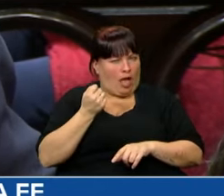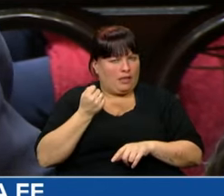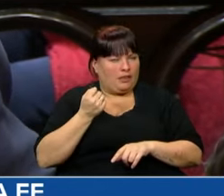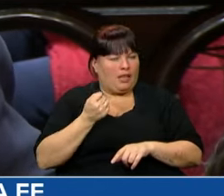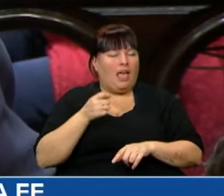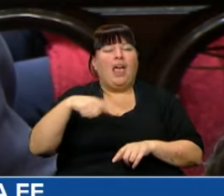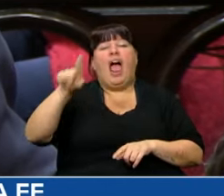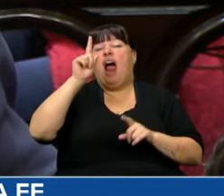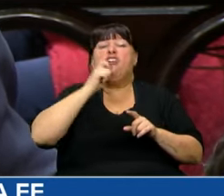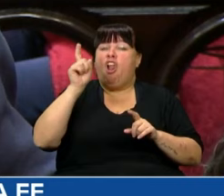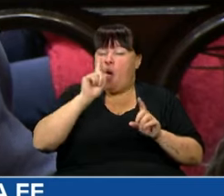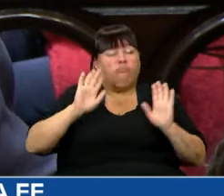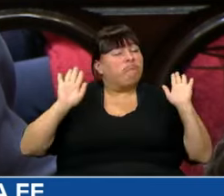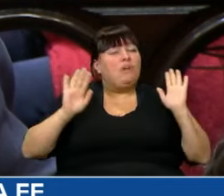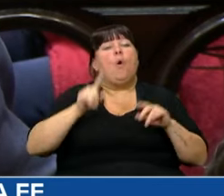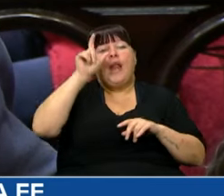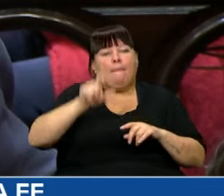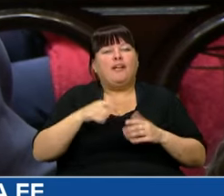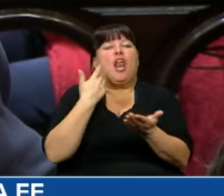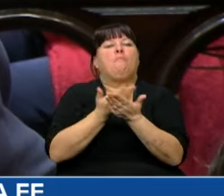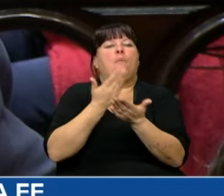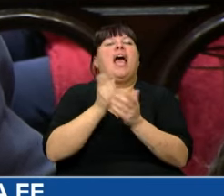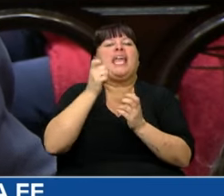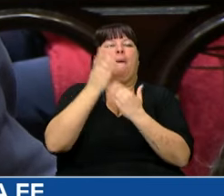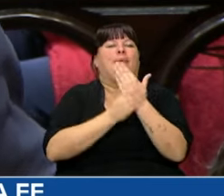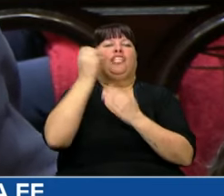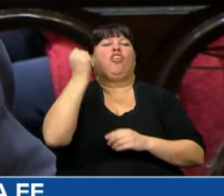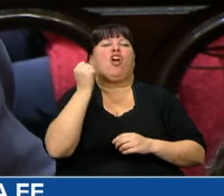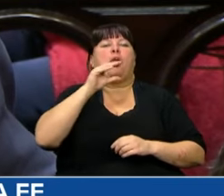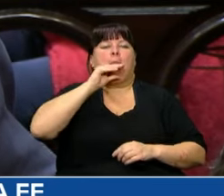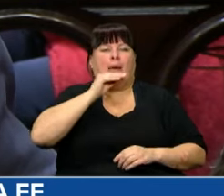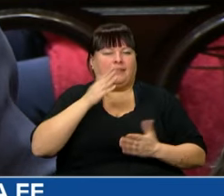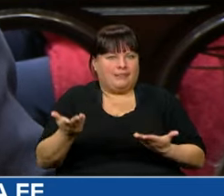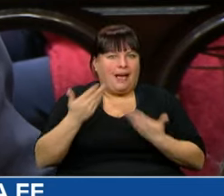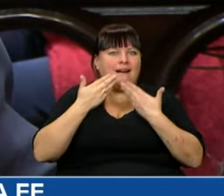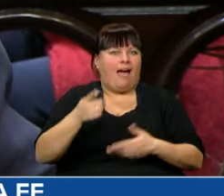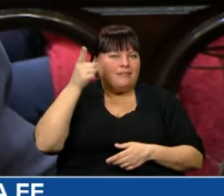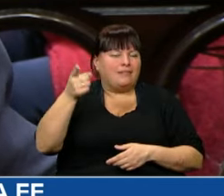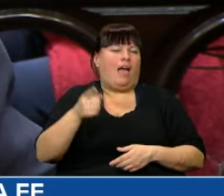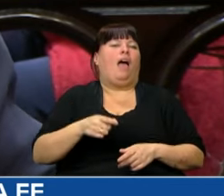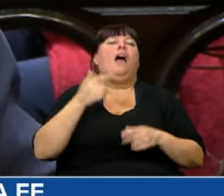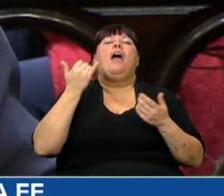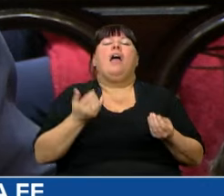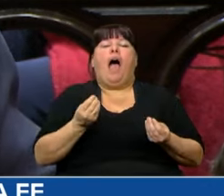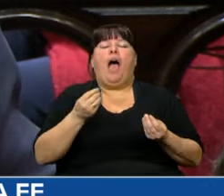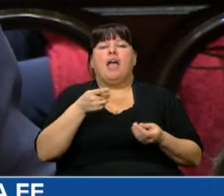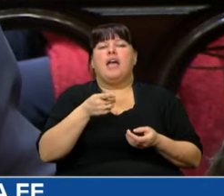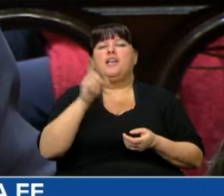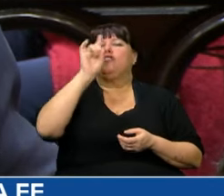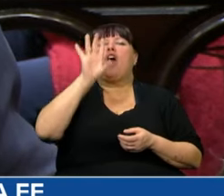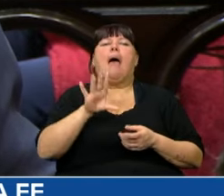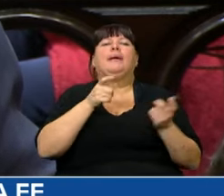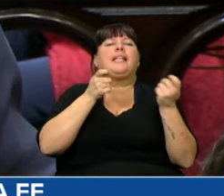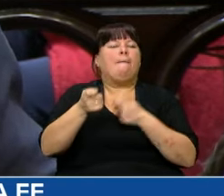tiene, aunque les moleste, alguien que las impulsa, que es nuestro ministro de Economía, Sergio Massa, que tiene no solamente